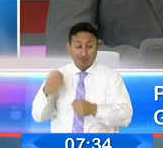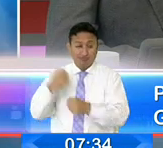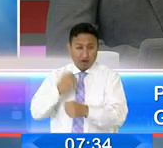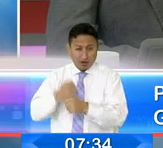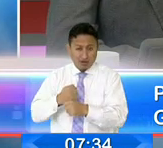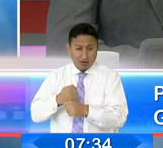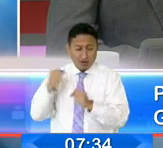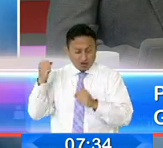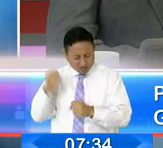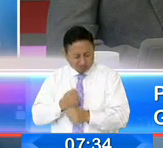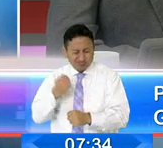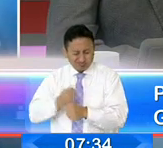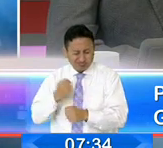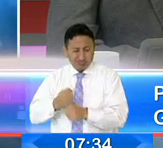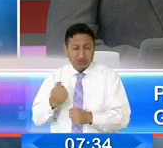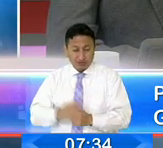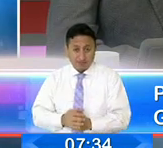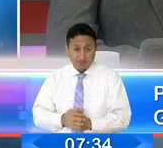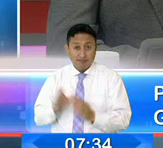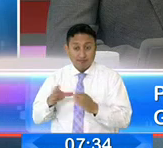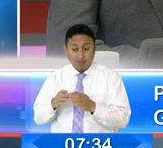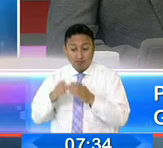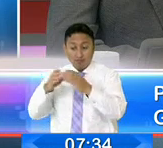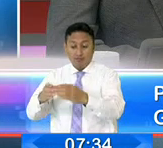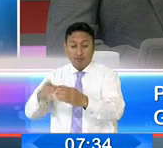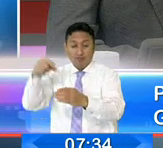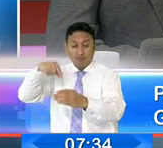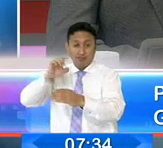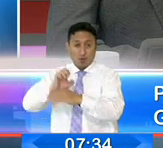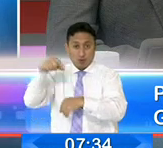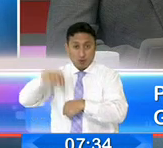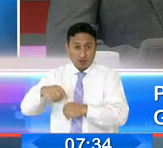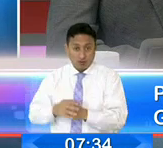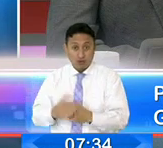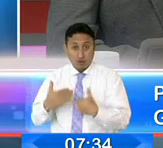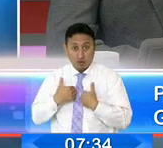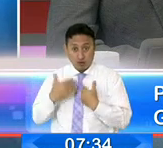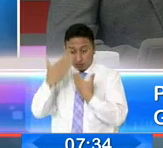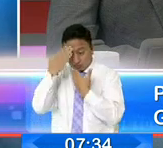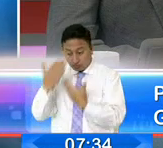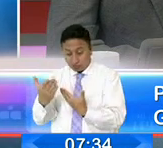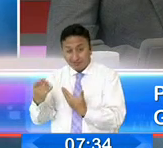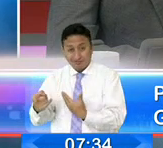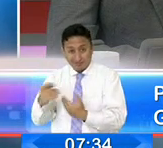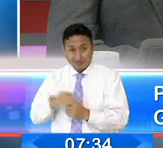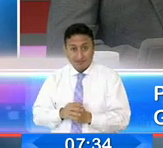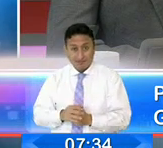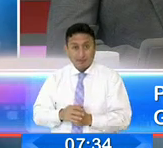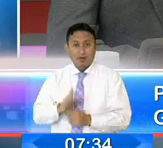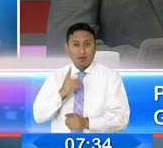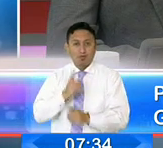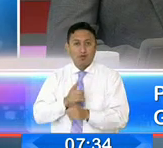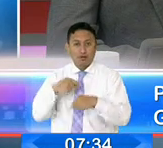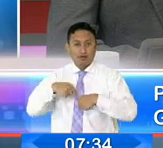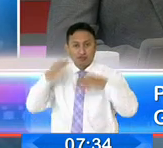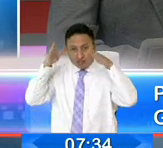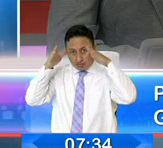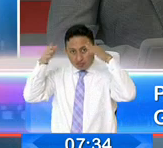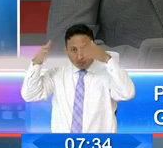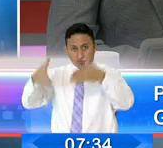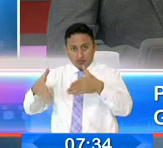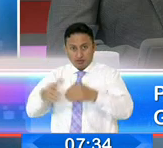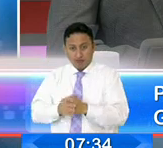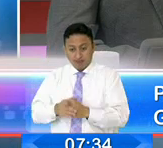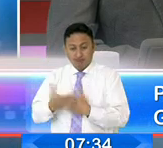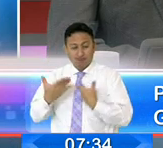y sacrificio. Por ese sector de los ciudadanos del Ecuador, a los que me debo y de donde vengo, por supuesto que me enfocaré y haremos